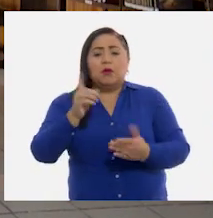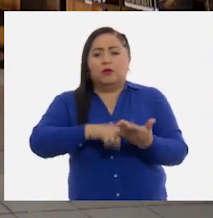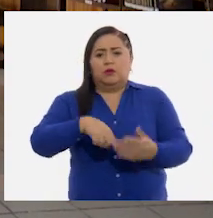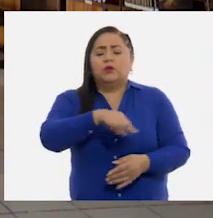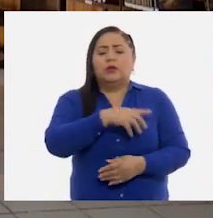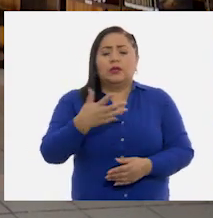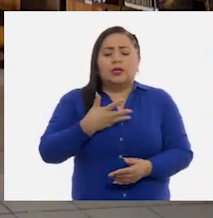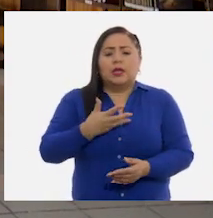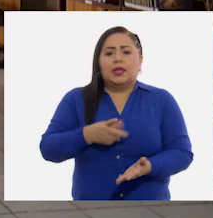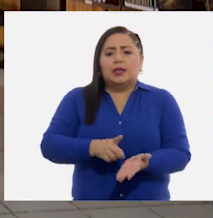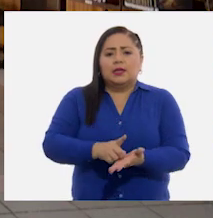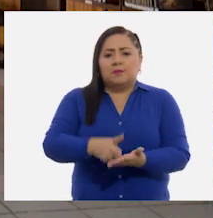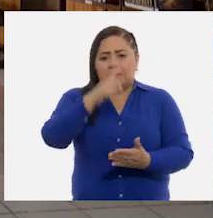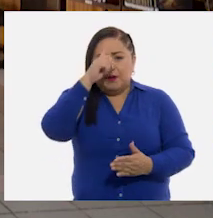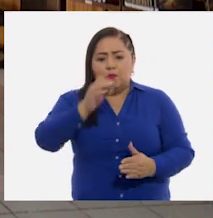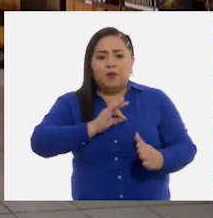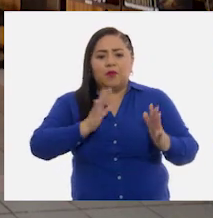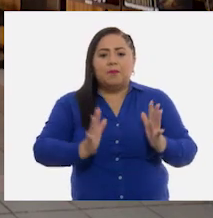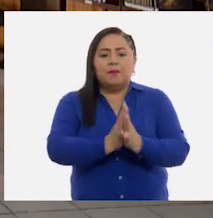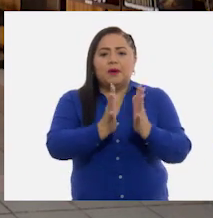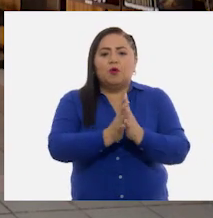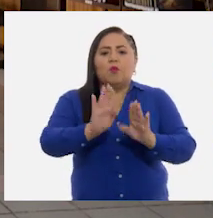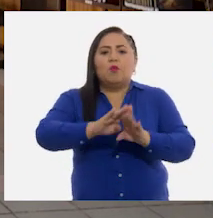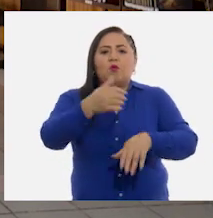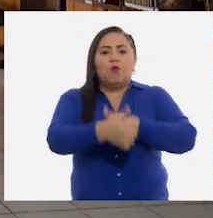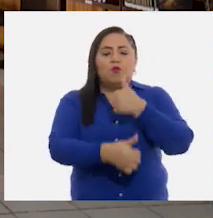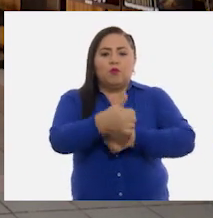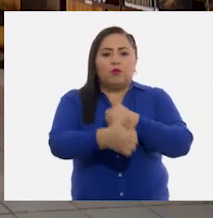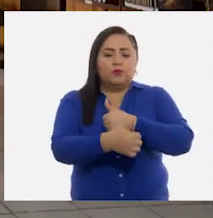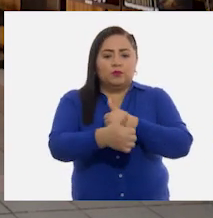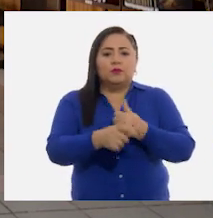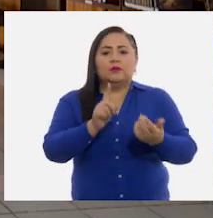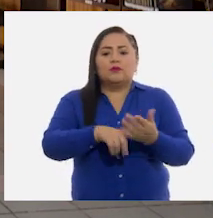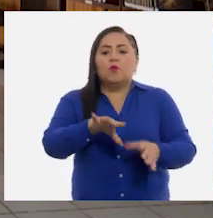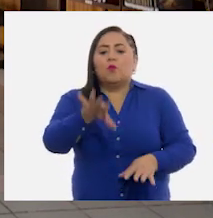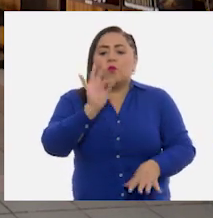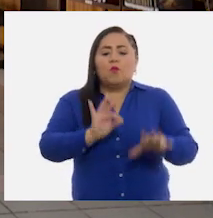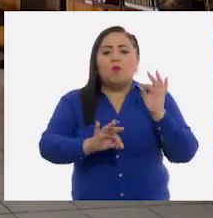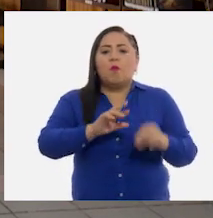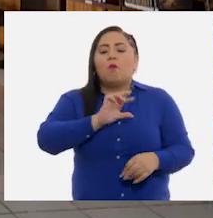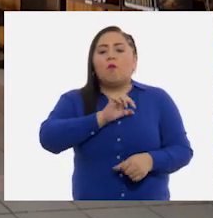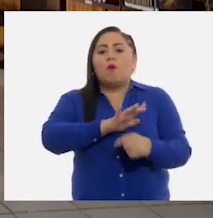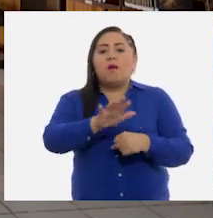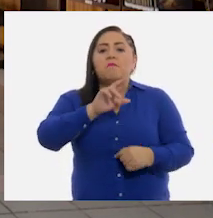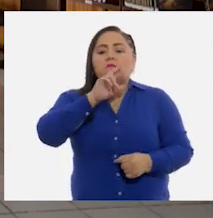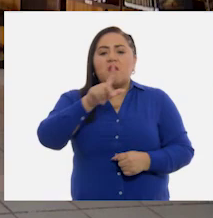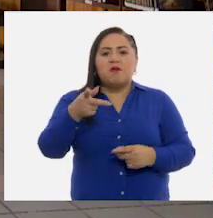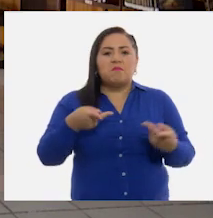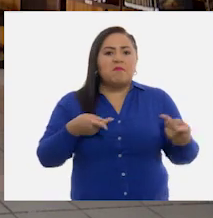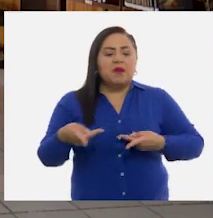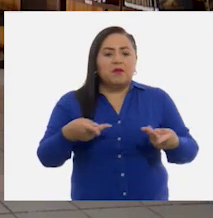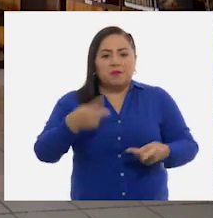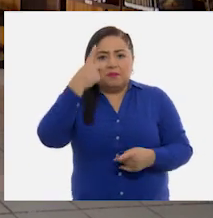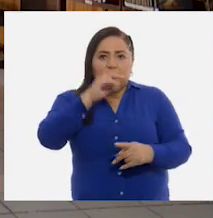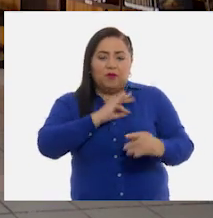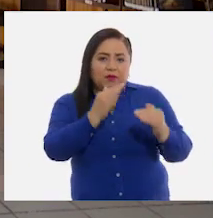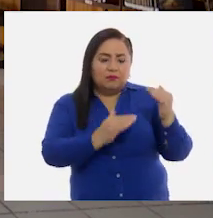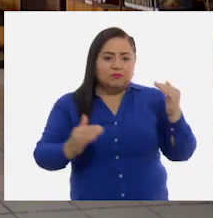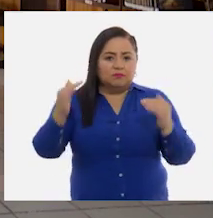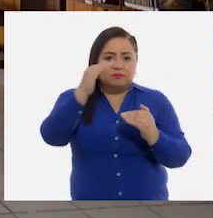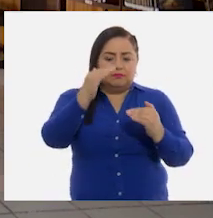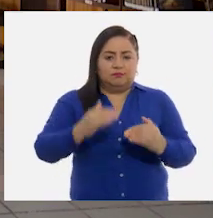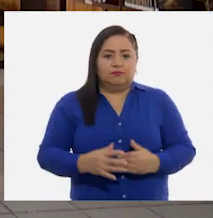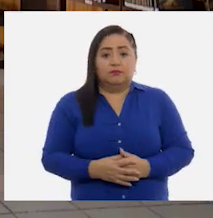tenemos derecho a participar en un concurso en el que se selecciona a los mejores preparados para ascender al grado inmediato